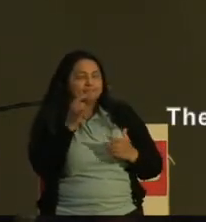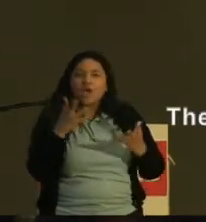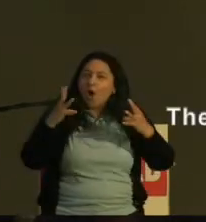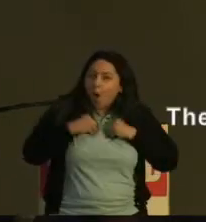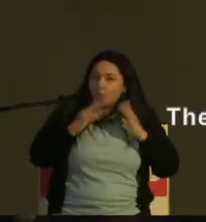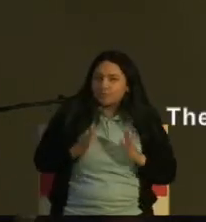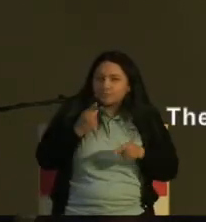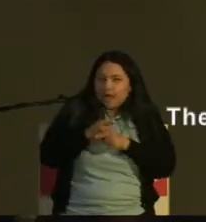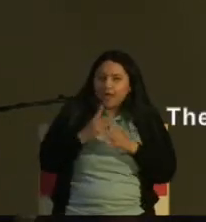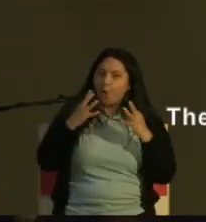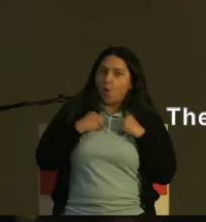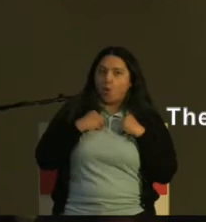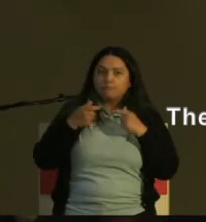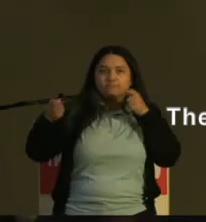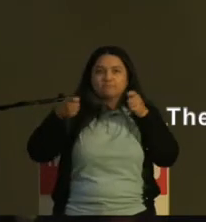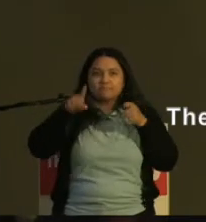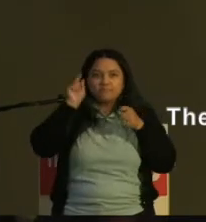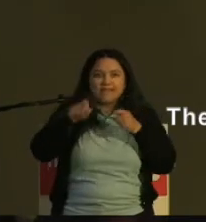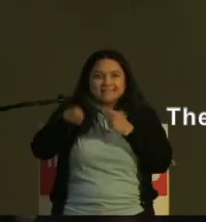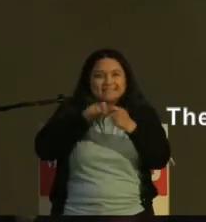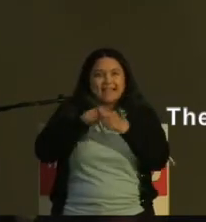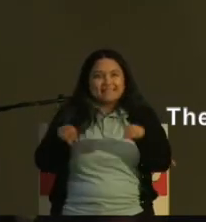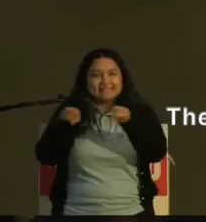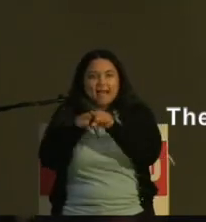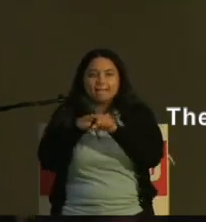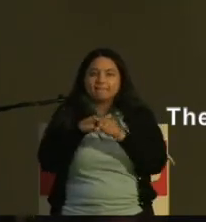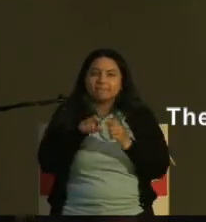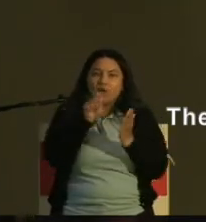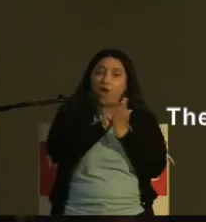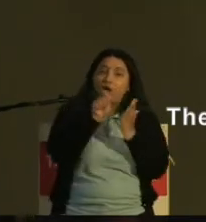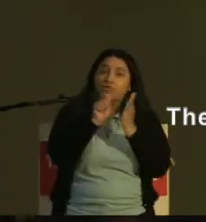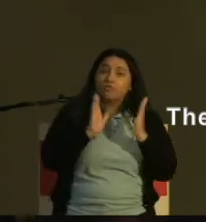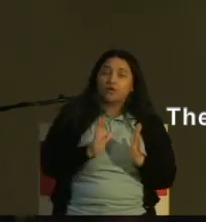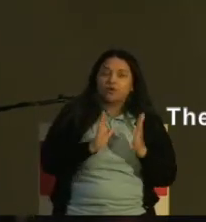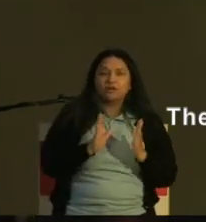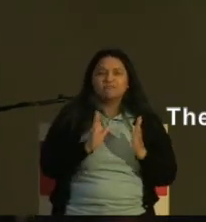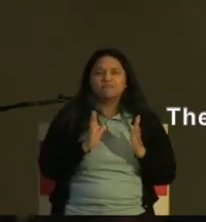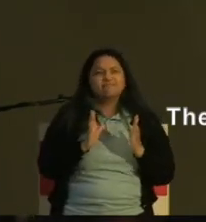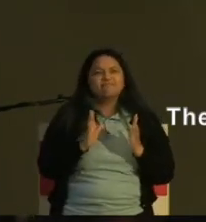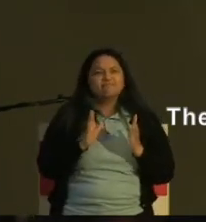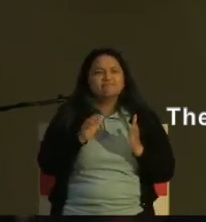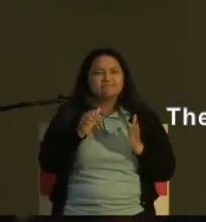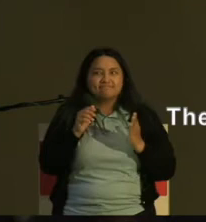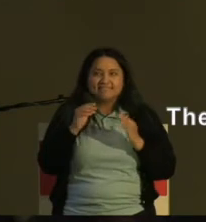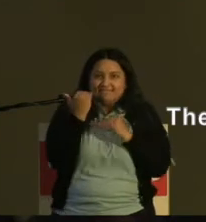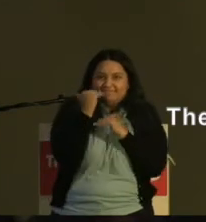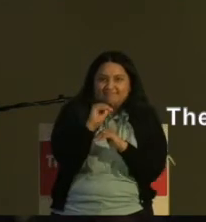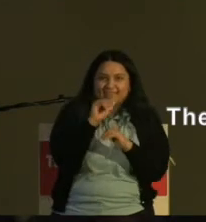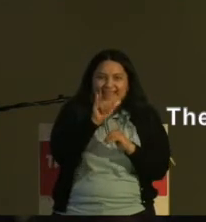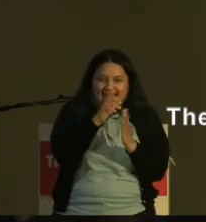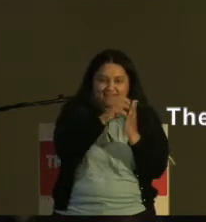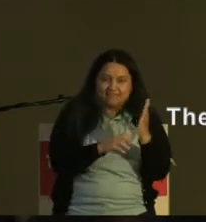son sí. Privatizadores, no autores, son autores que yo creo que no tienen nada que más en el mundo que ese texto, y